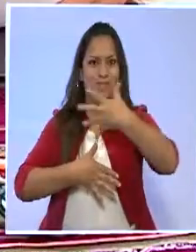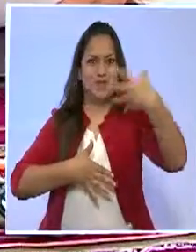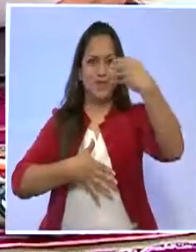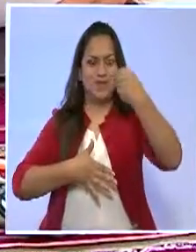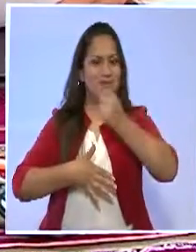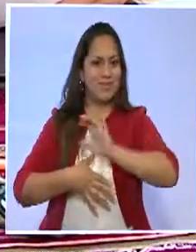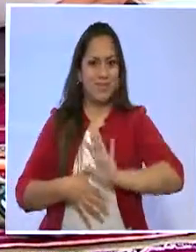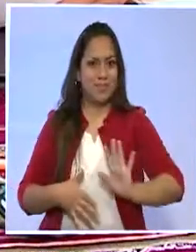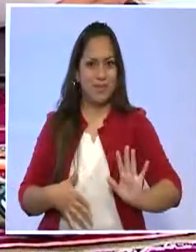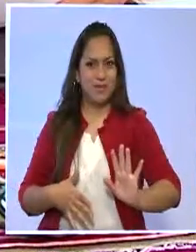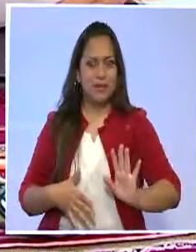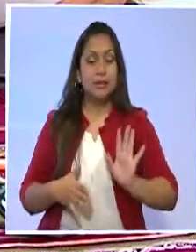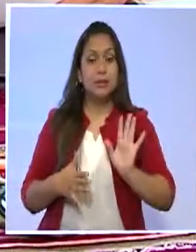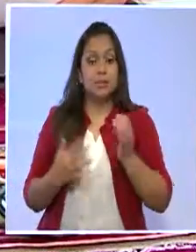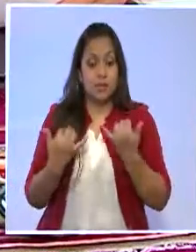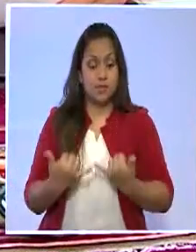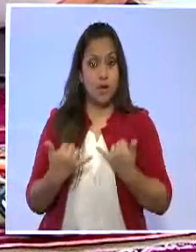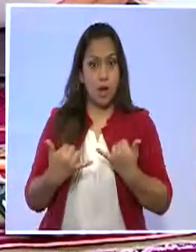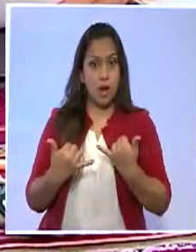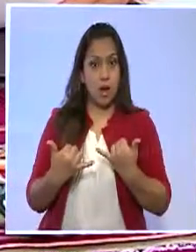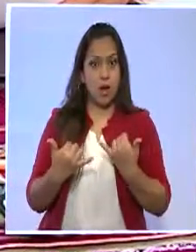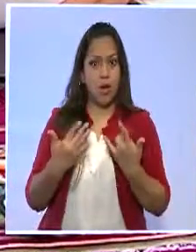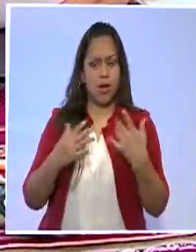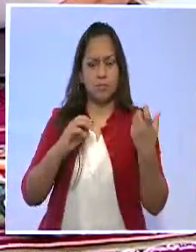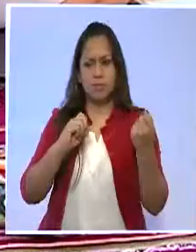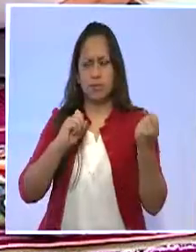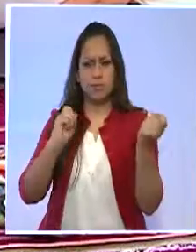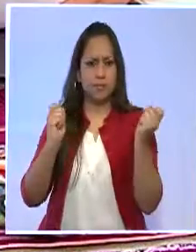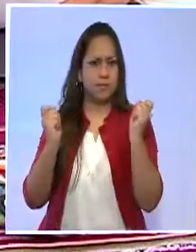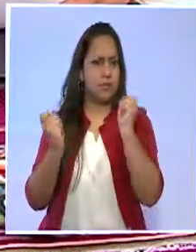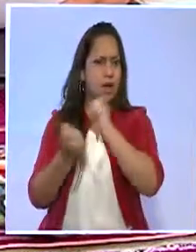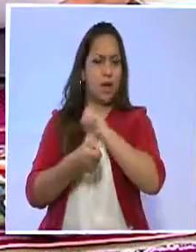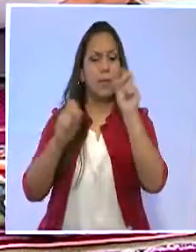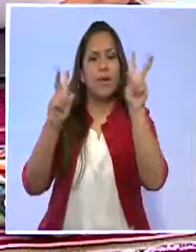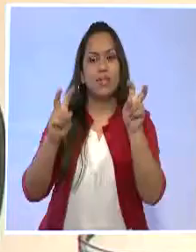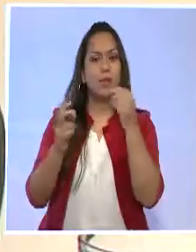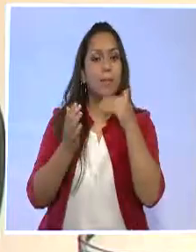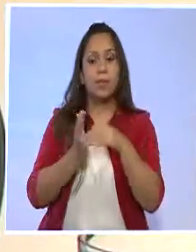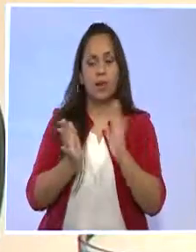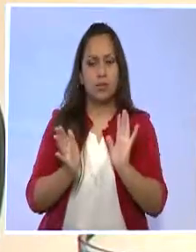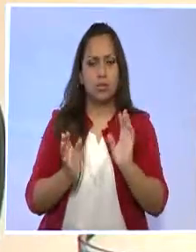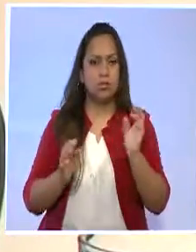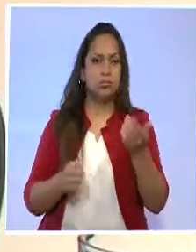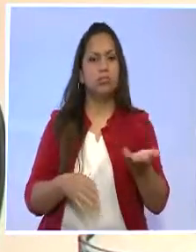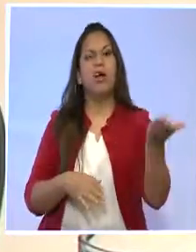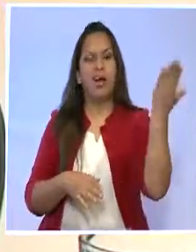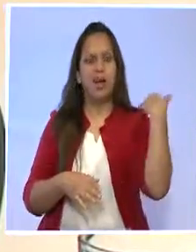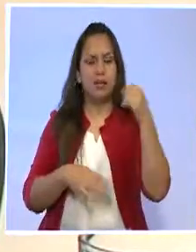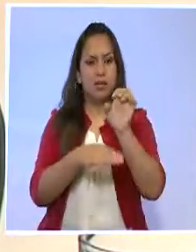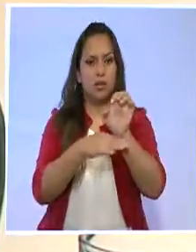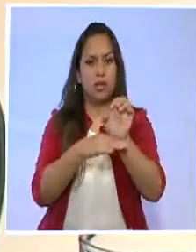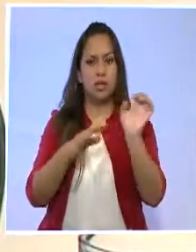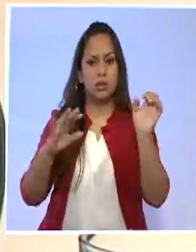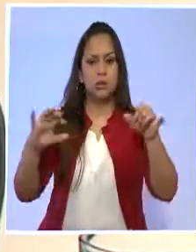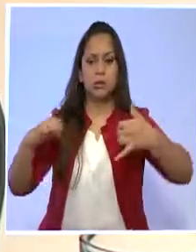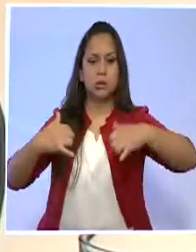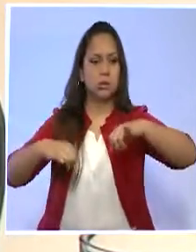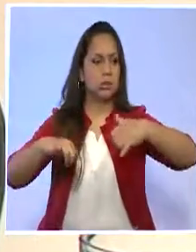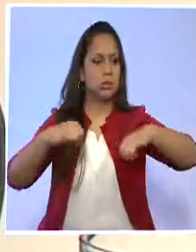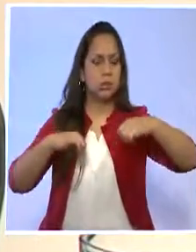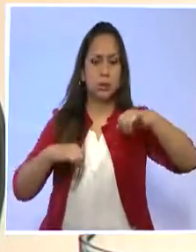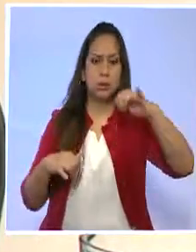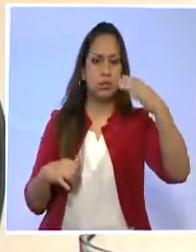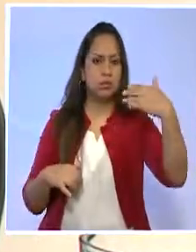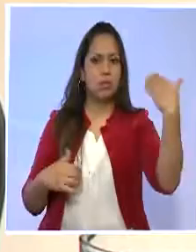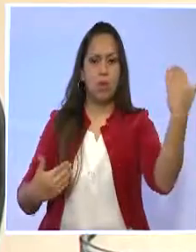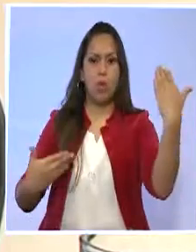de una producción ecuatoriana que simplemente por el hecho político o de decisión política o de lineamiento de los gobiernos de